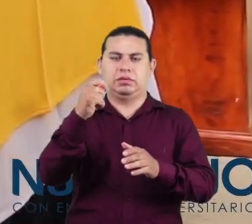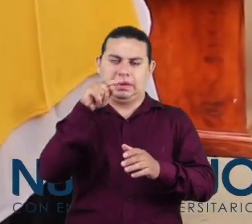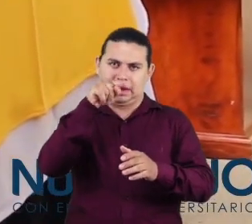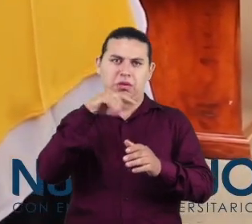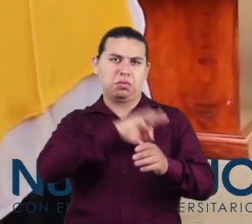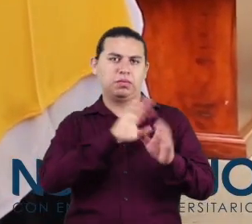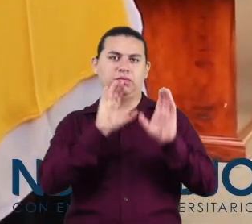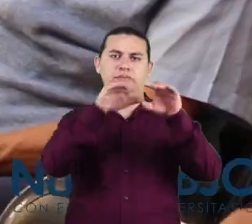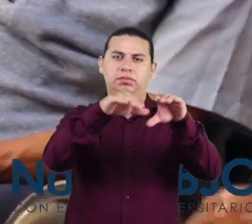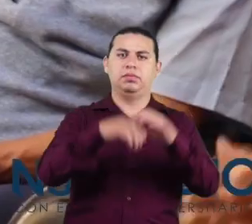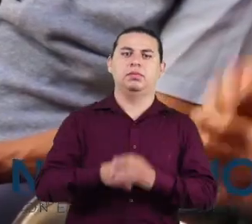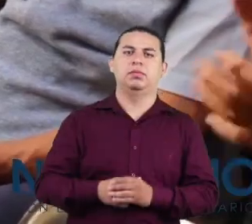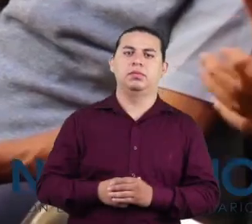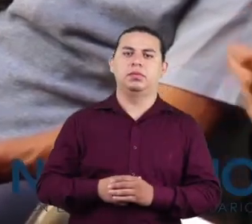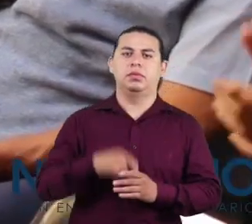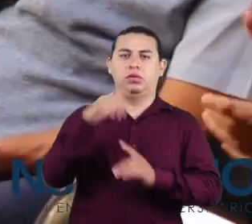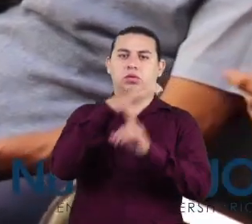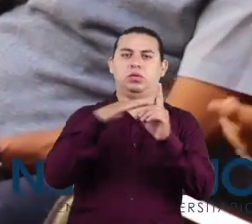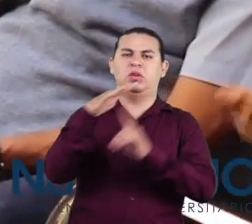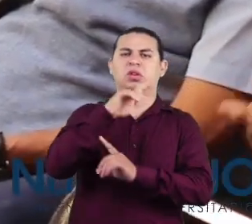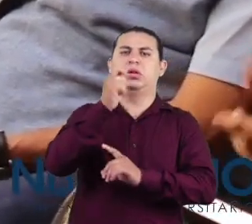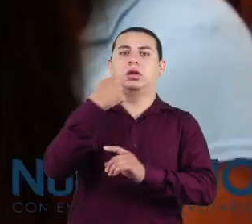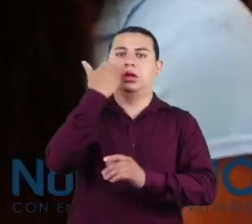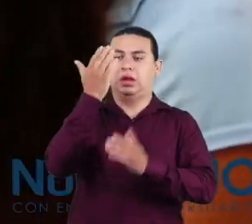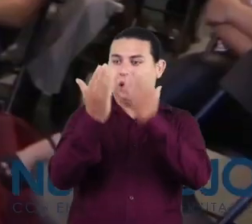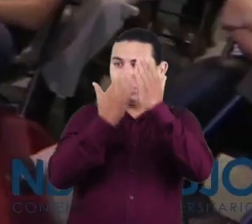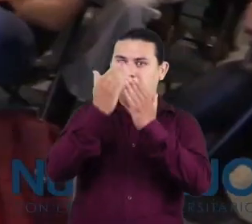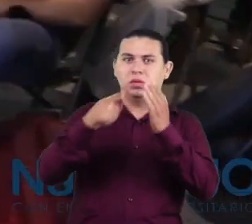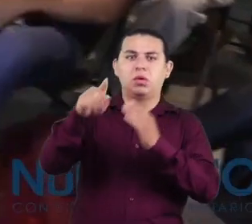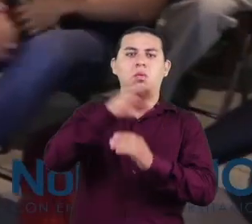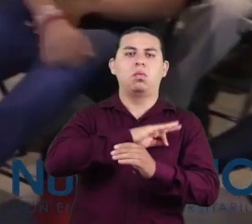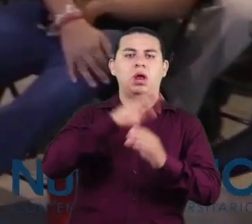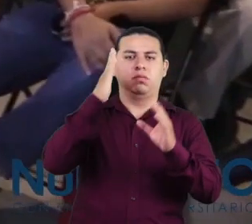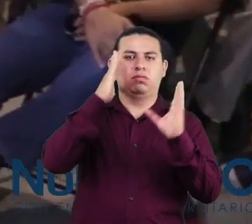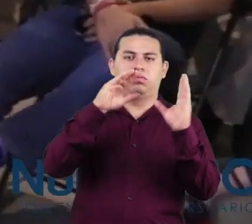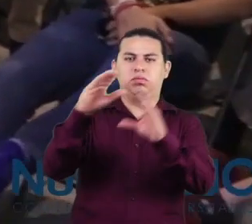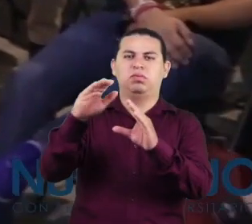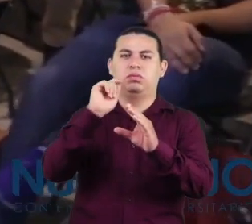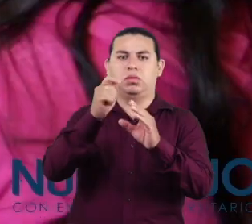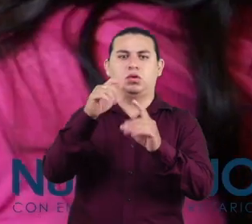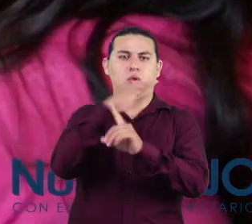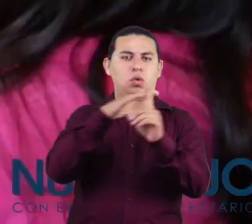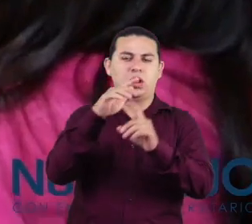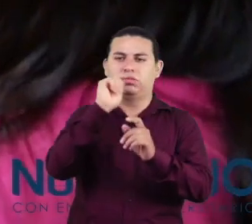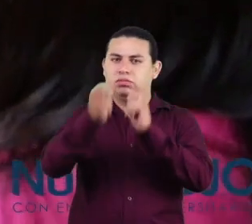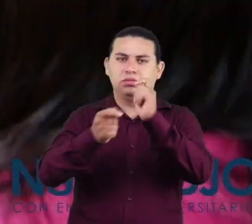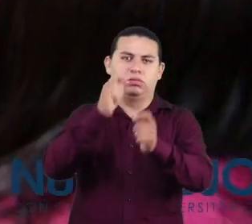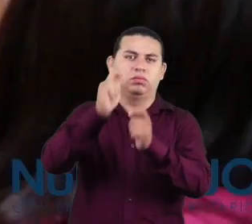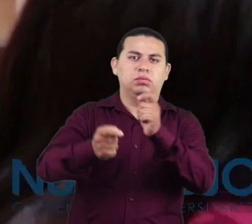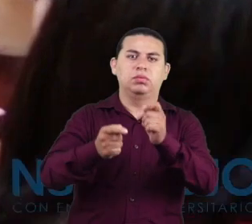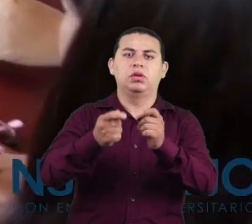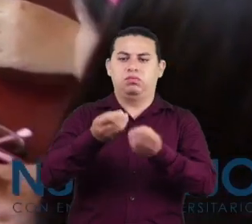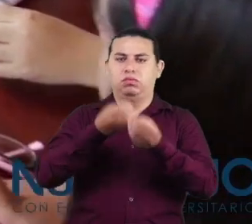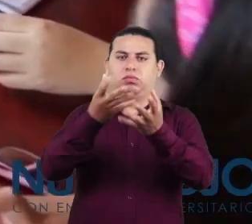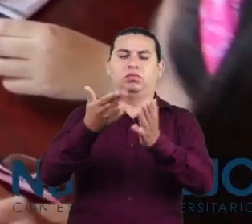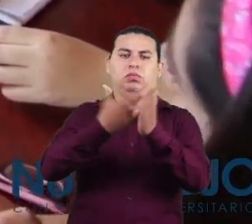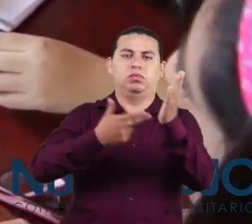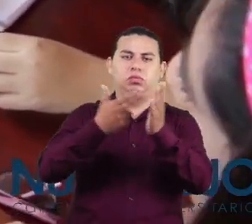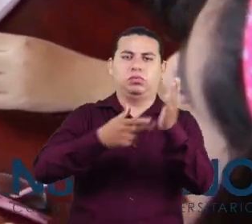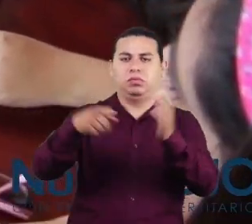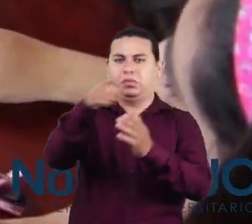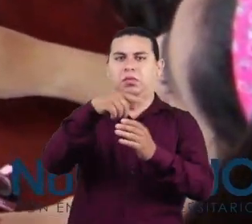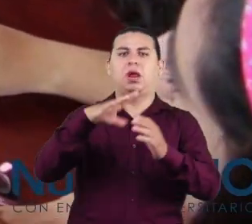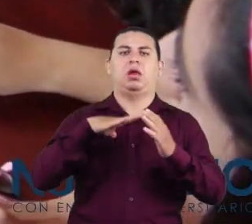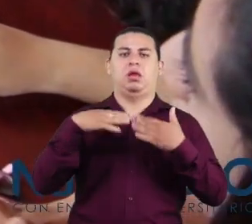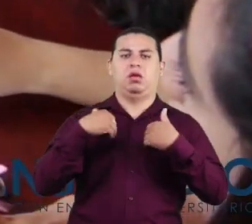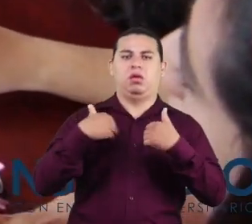PNPC. La maestría en Sociología busca que el estudiante logre una formación en el ámbito social, con conocimientos